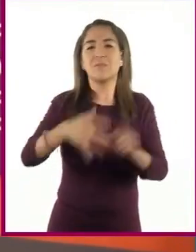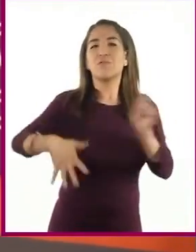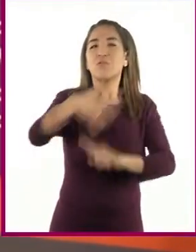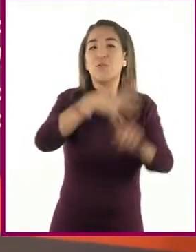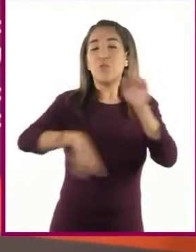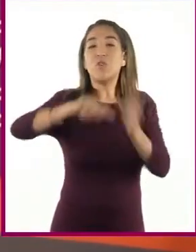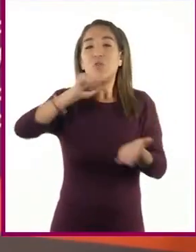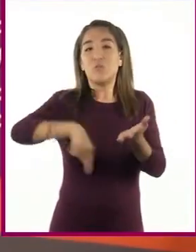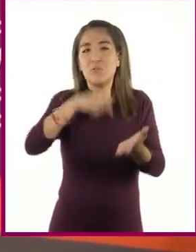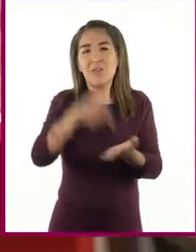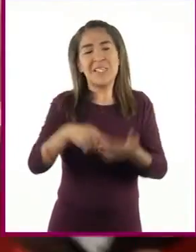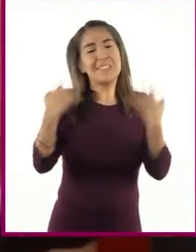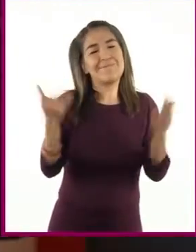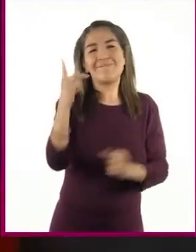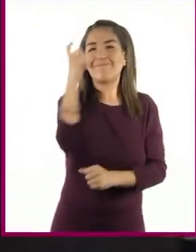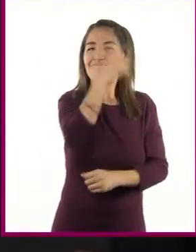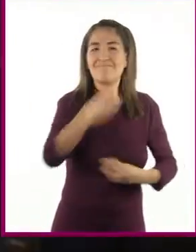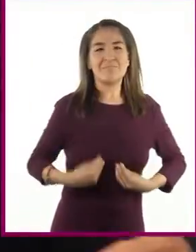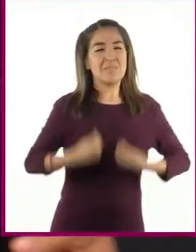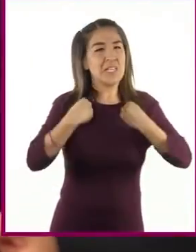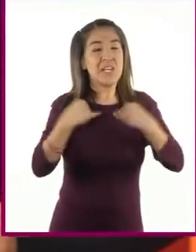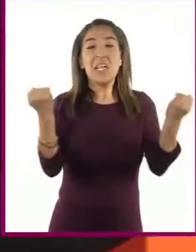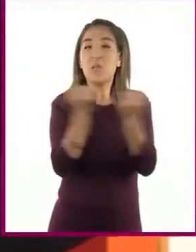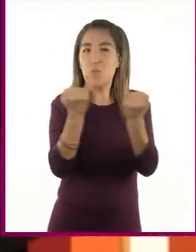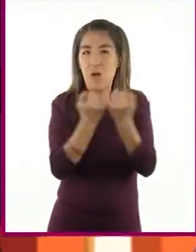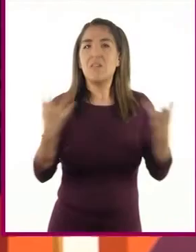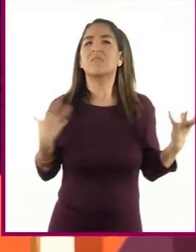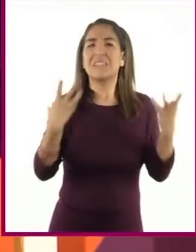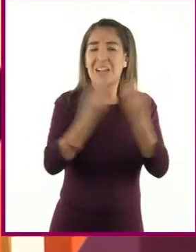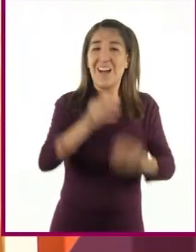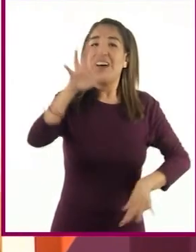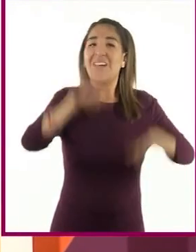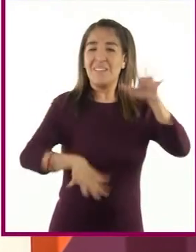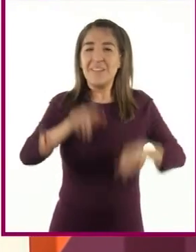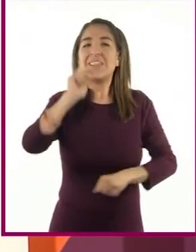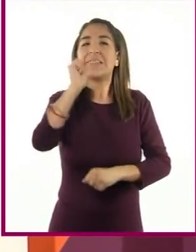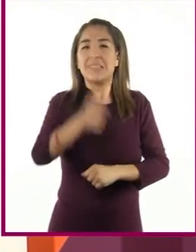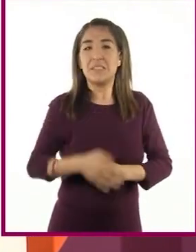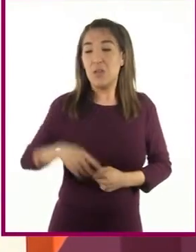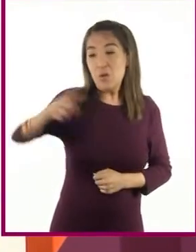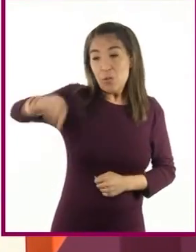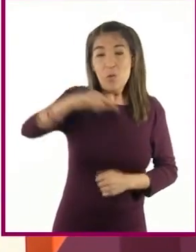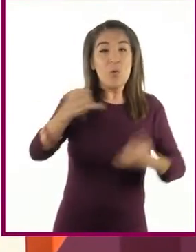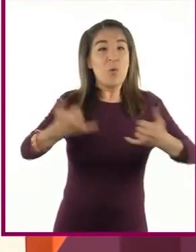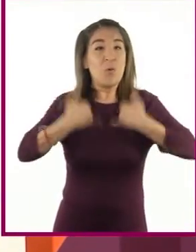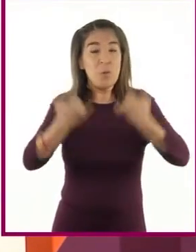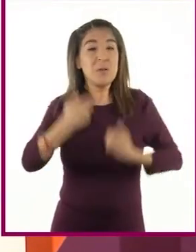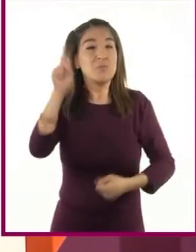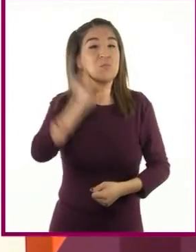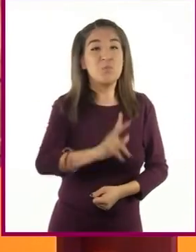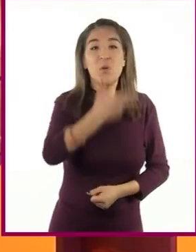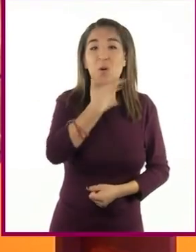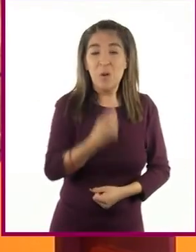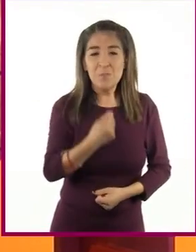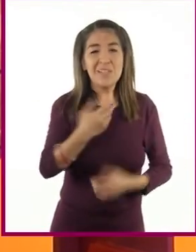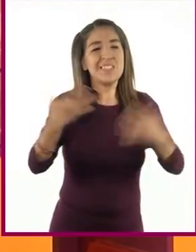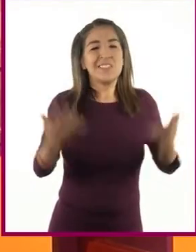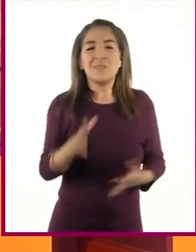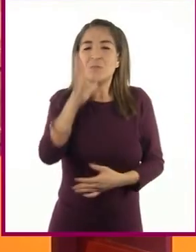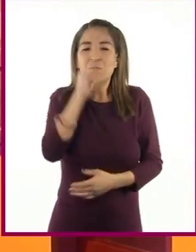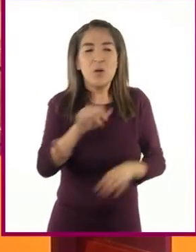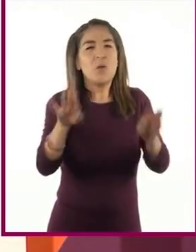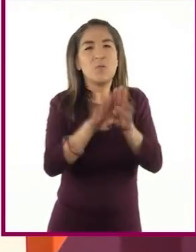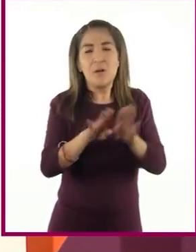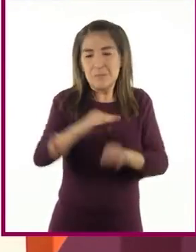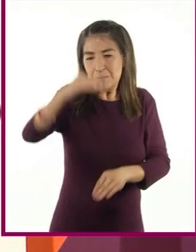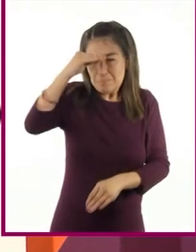población vulnerable. A la par, en muchas ocasiones se cree que los jóvenes y las jóvenes no son capaces de